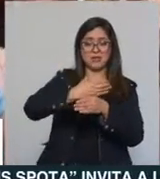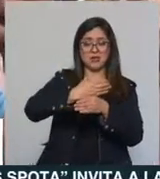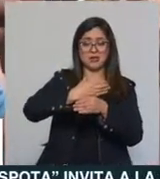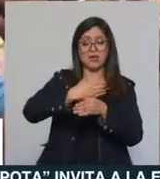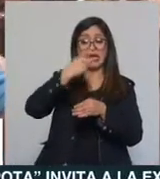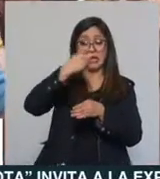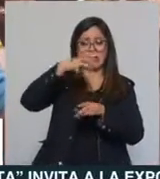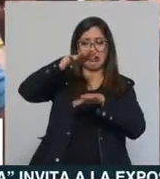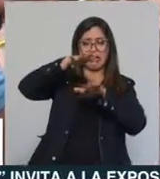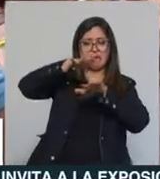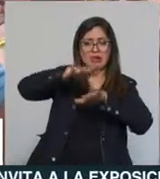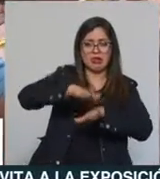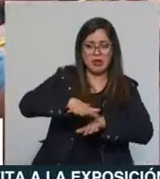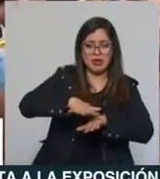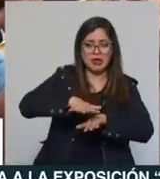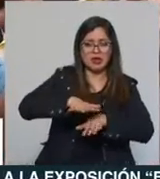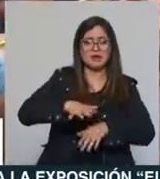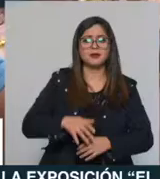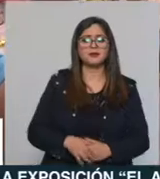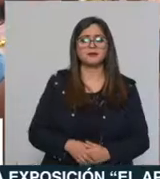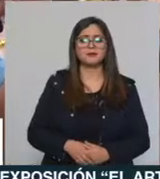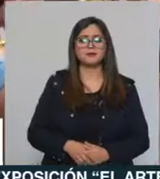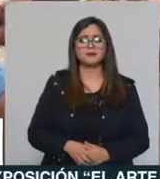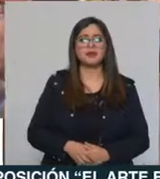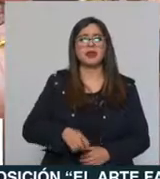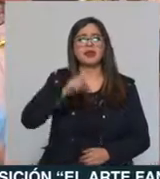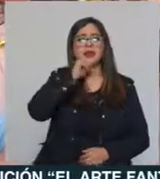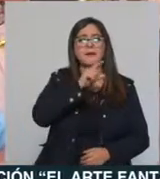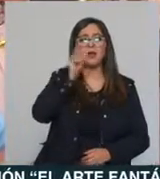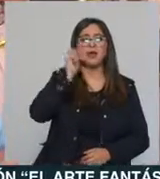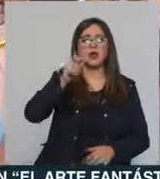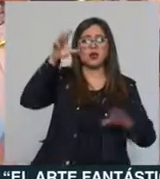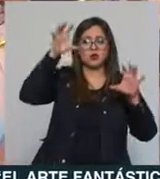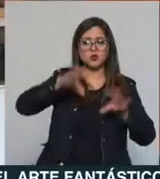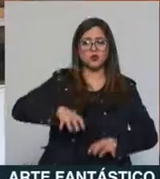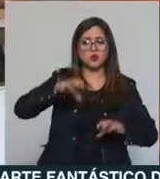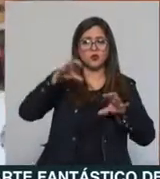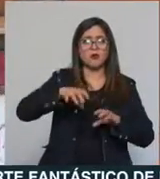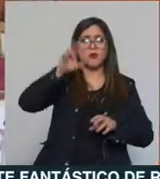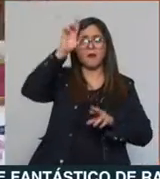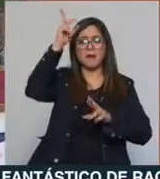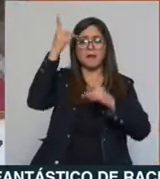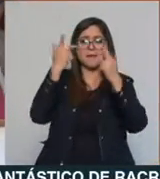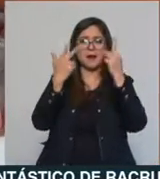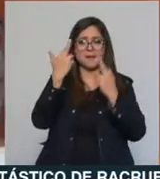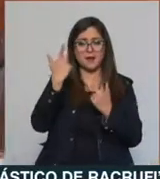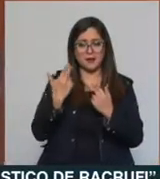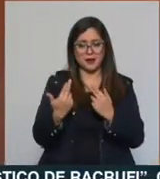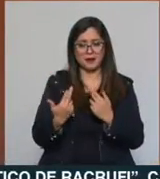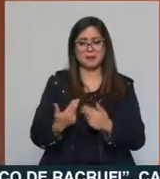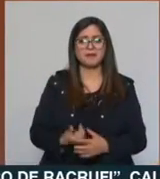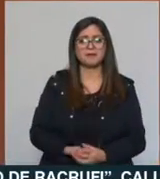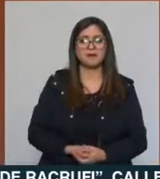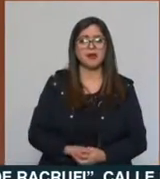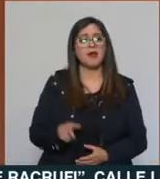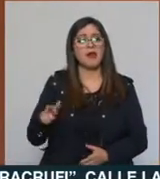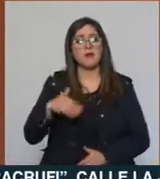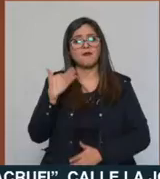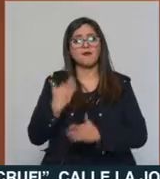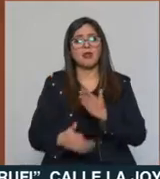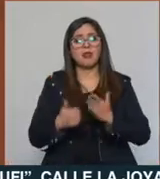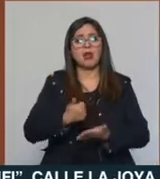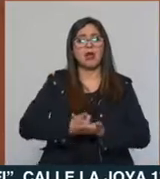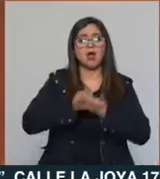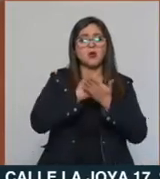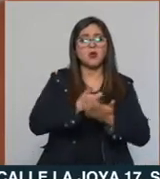y ahora sí que con la colgada y las lluvias se está cayendo. La falta de respuesta y apoyo por parte de la